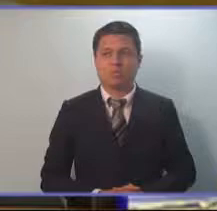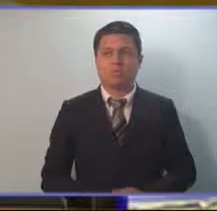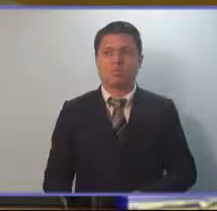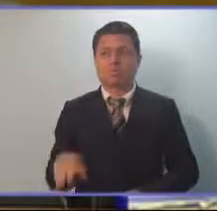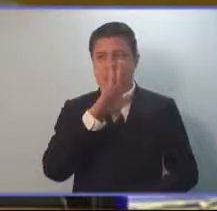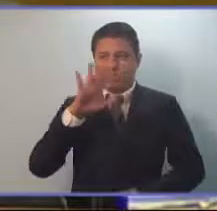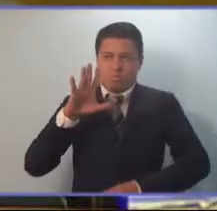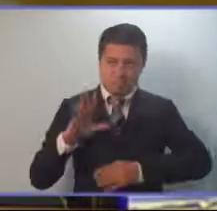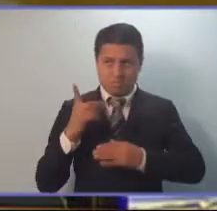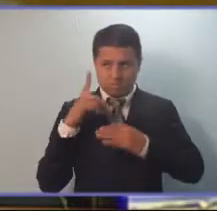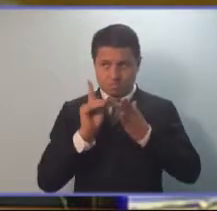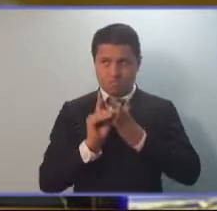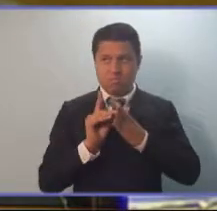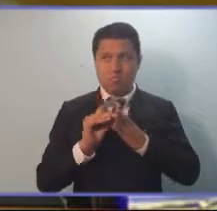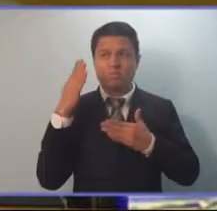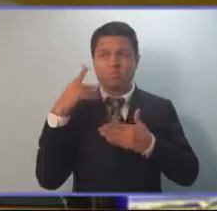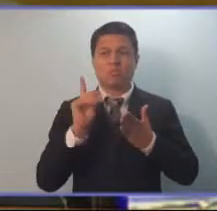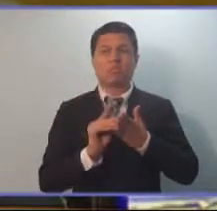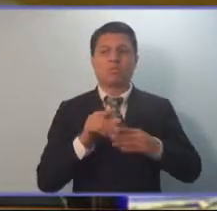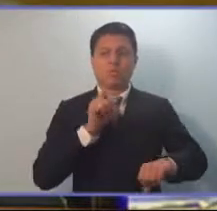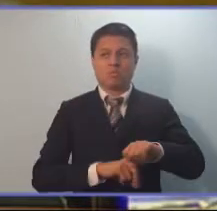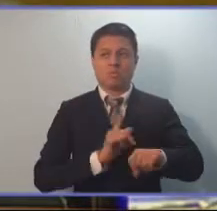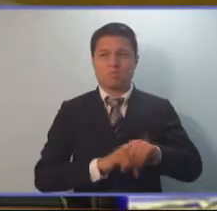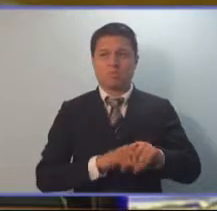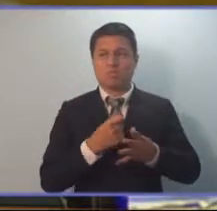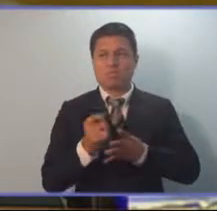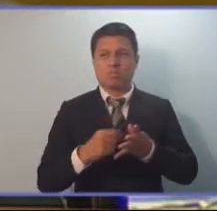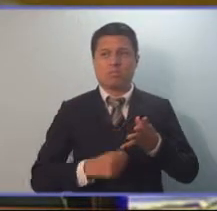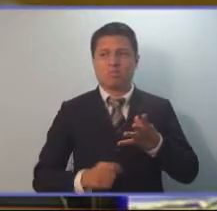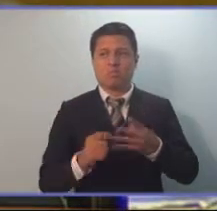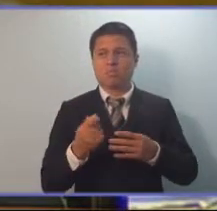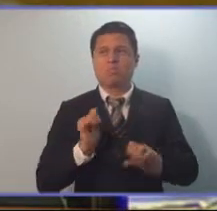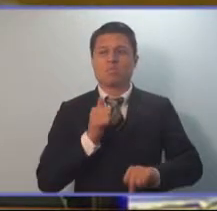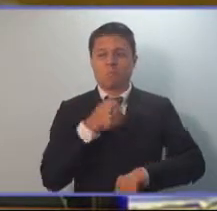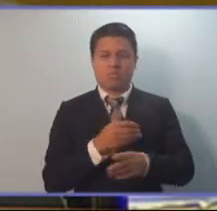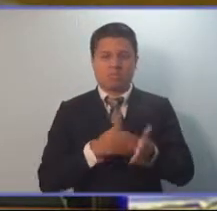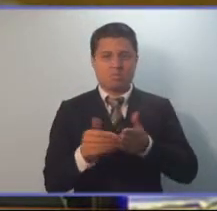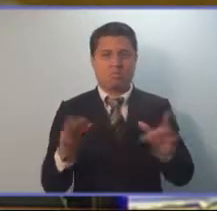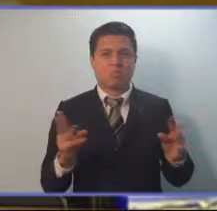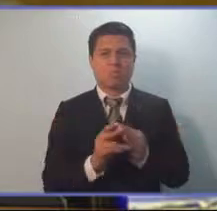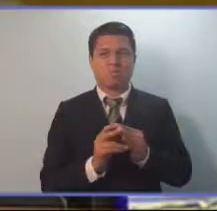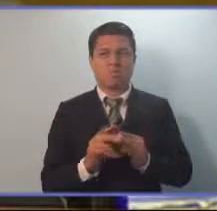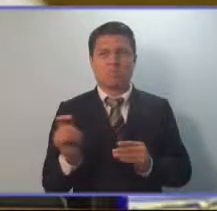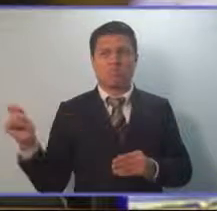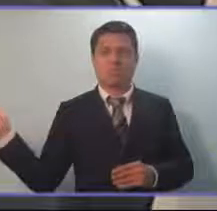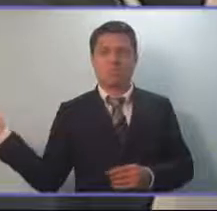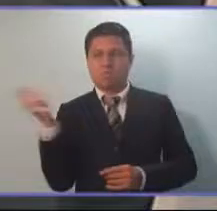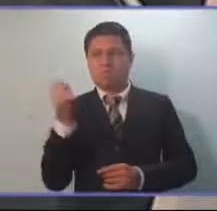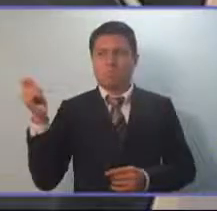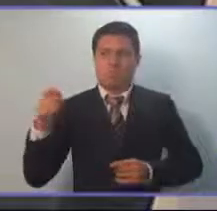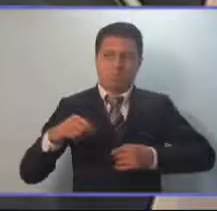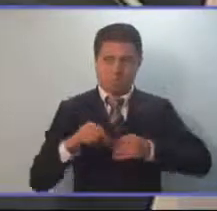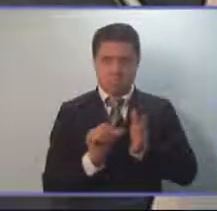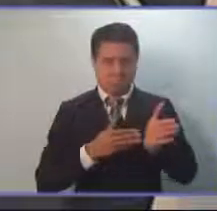Con 45 diputados, al momento de establecer el quórum, se da por abierta la presente sesión.